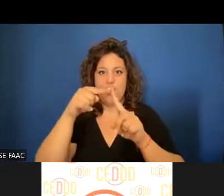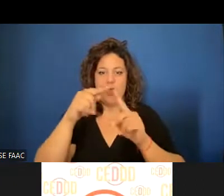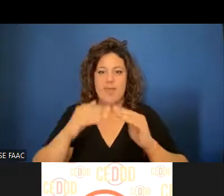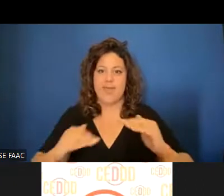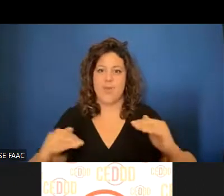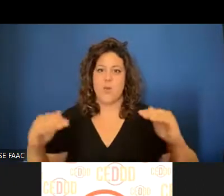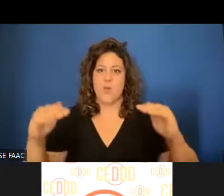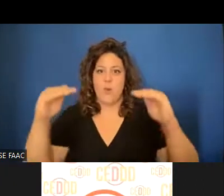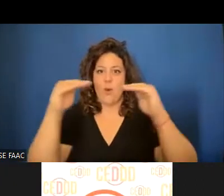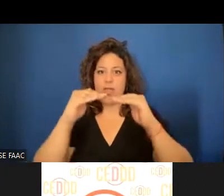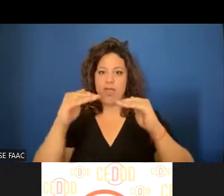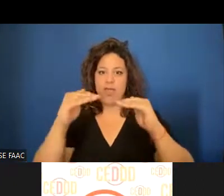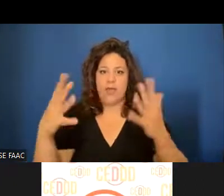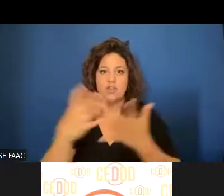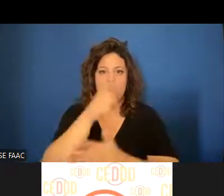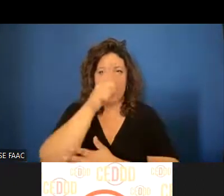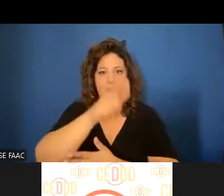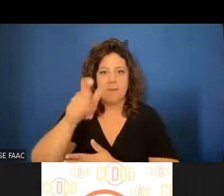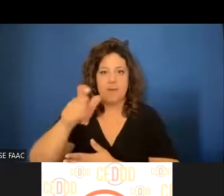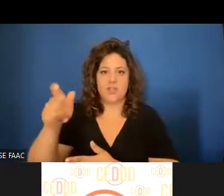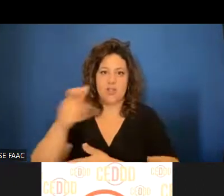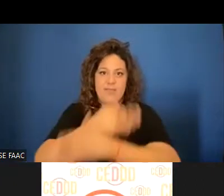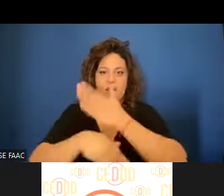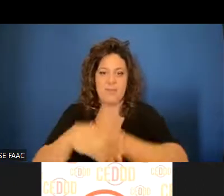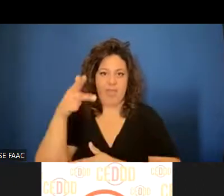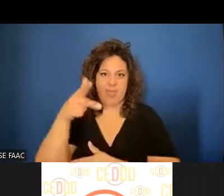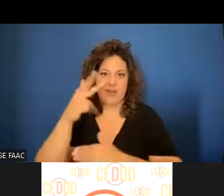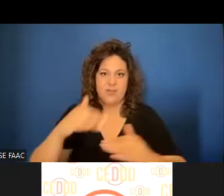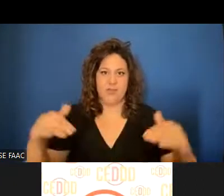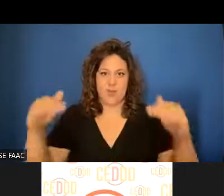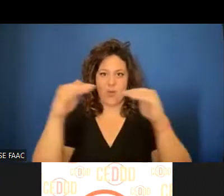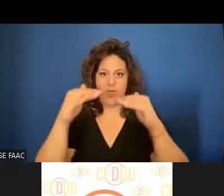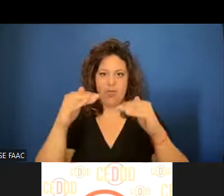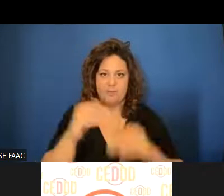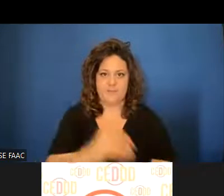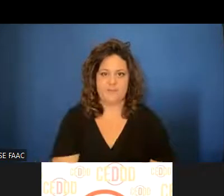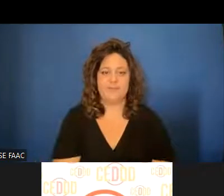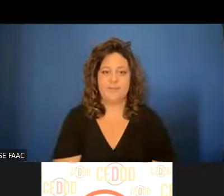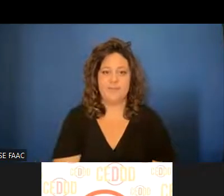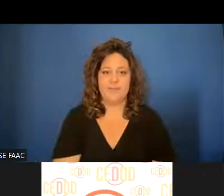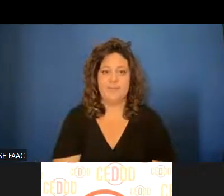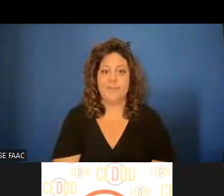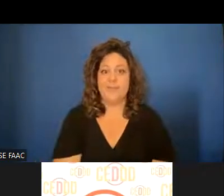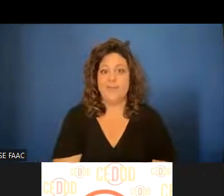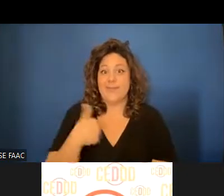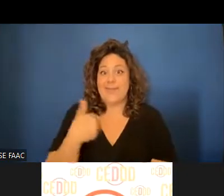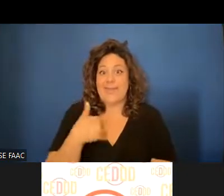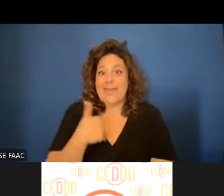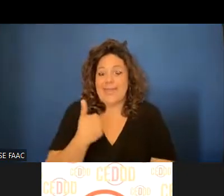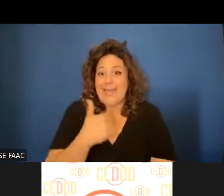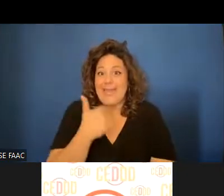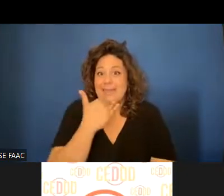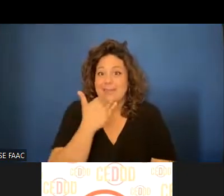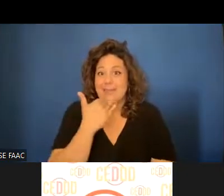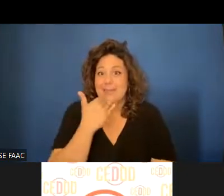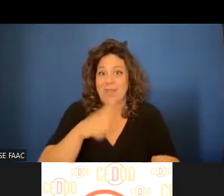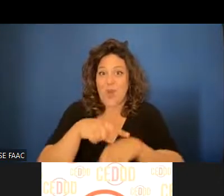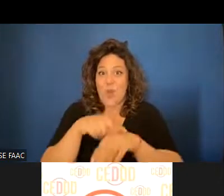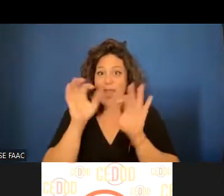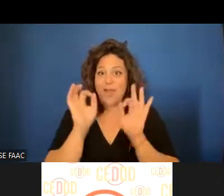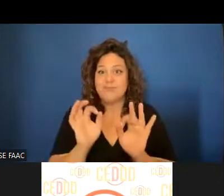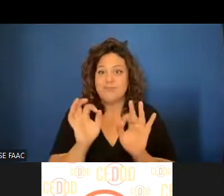nueva, evidentemente de la lectura de la ley, da la sensación de que va a ser solamente consultiva, de que va a emitir una serie de informes, pero ni